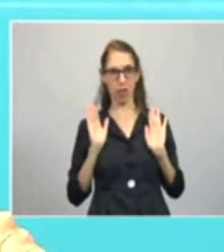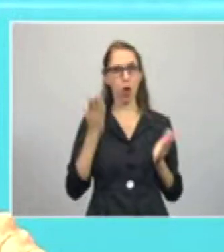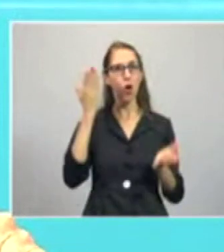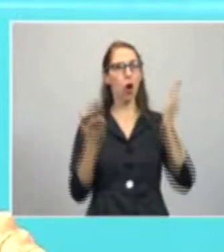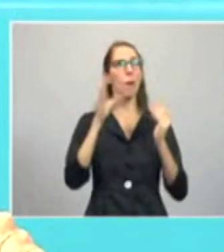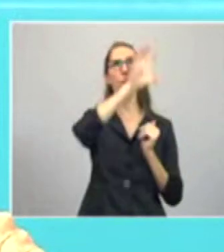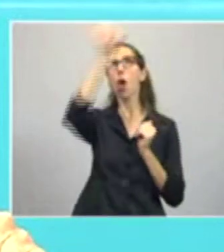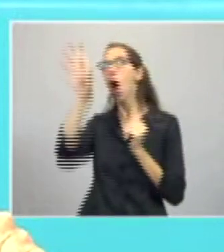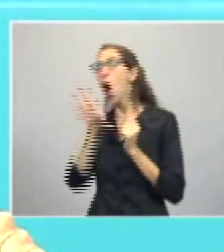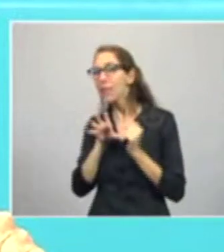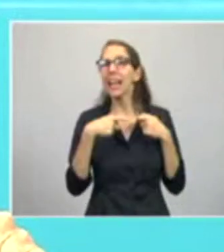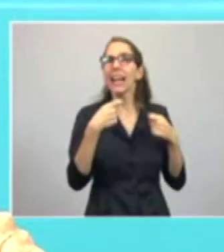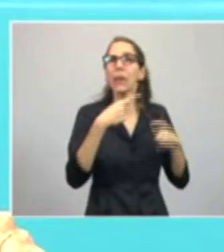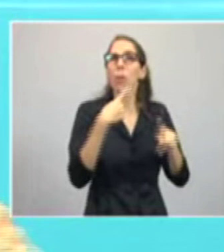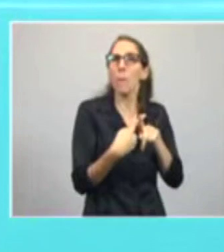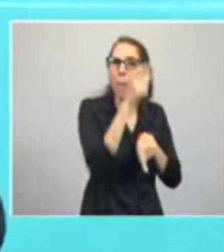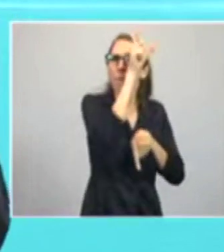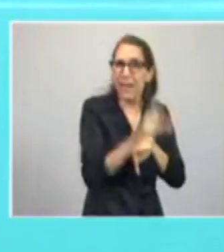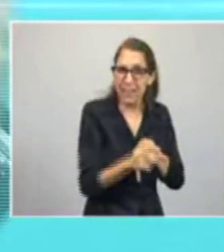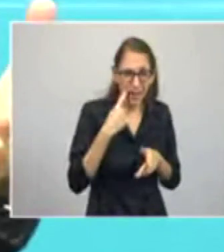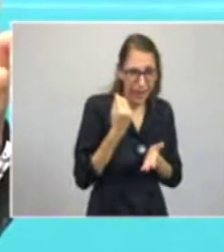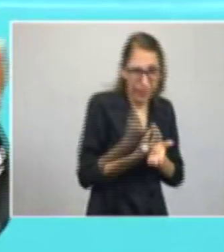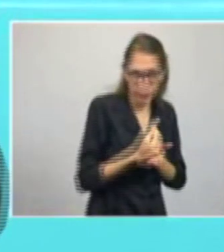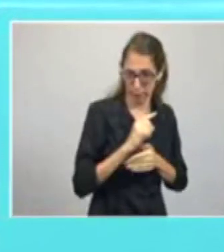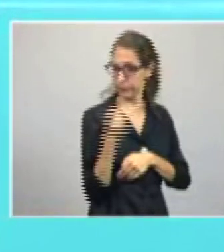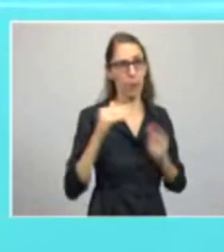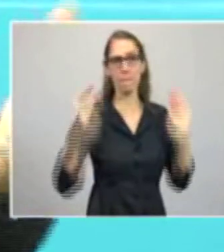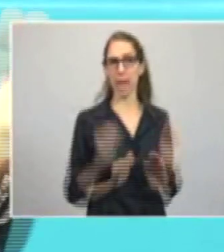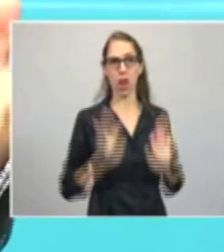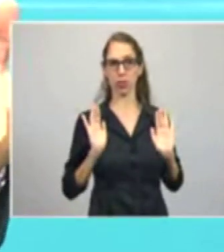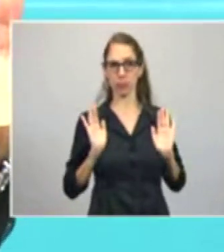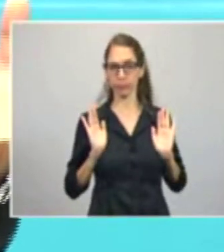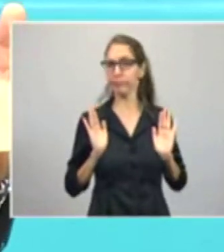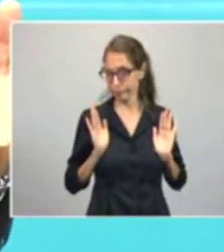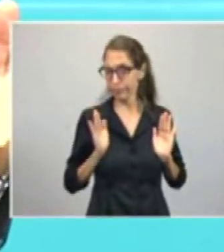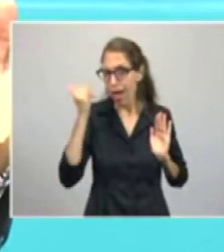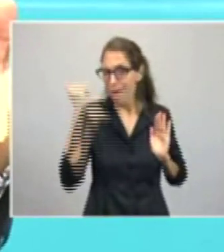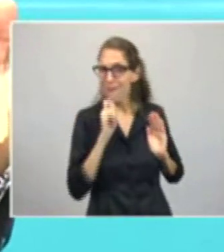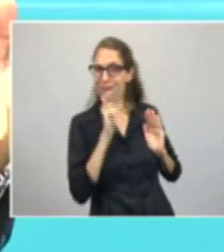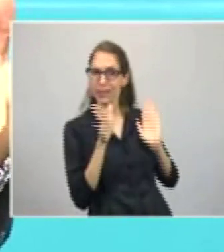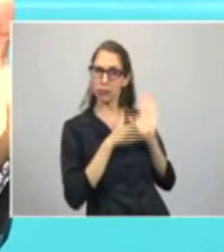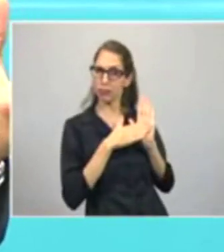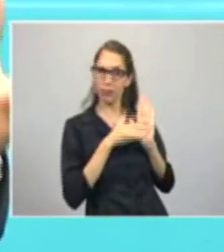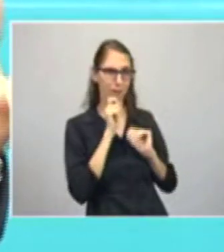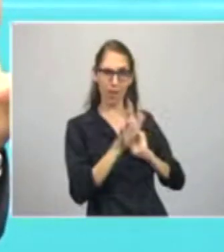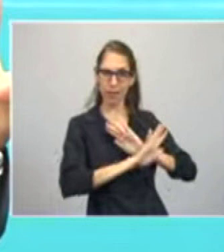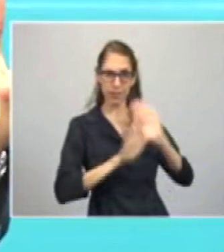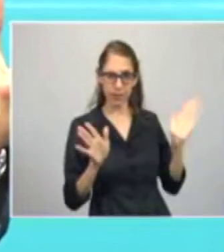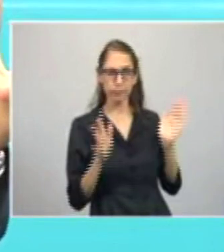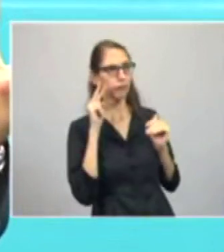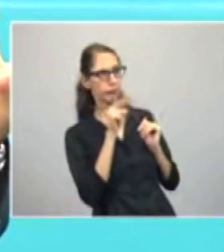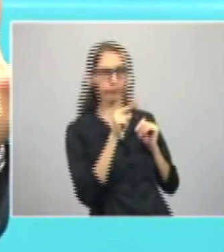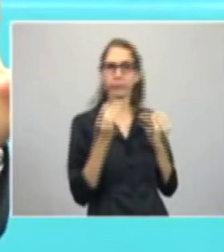provincias argentinas, la que menos gastó, y se puede confirmar con cualquier número real, para eso